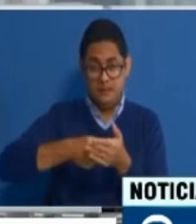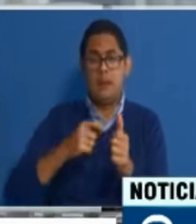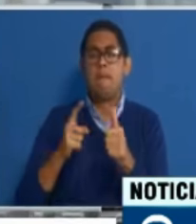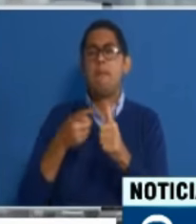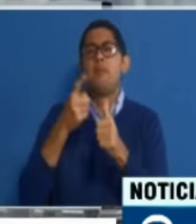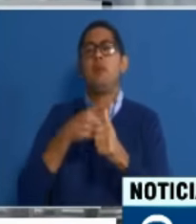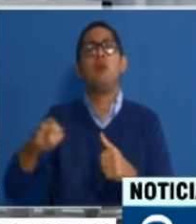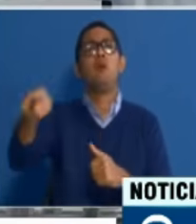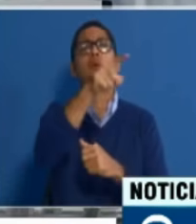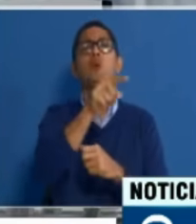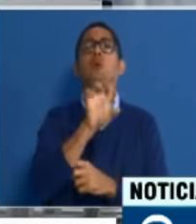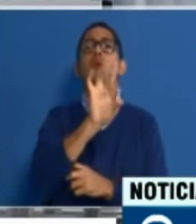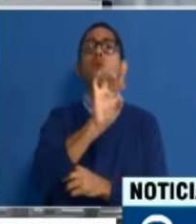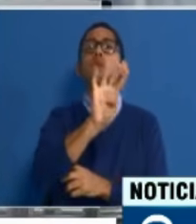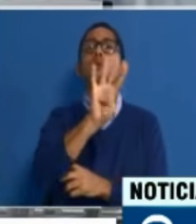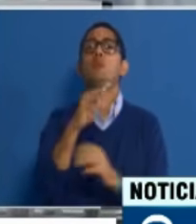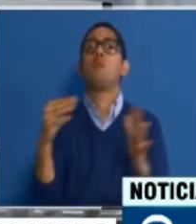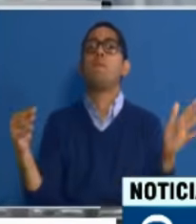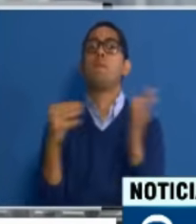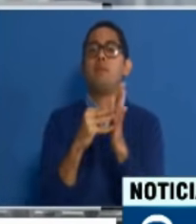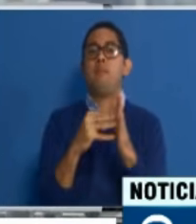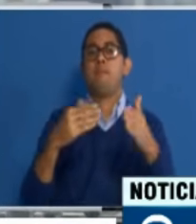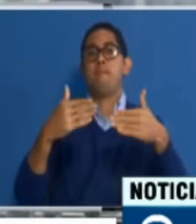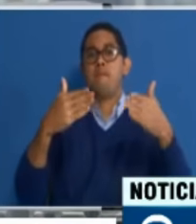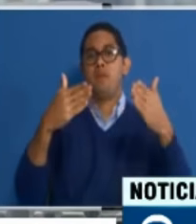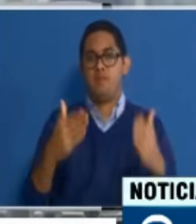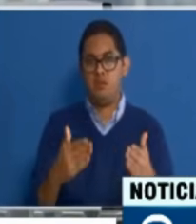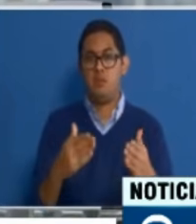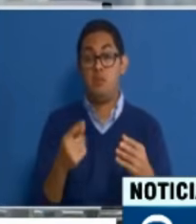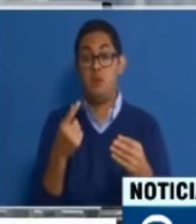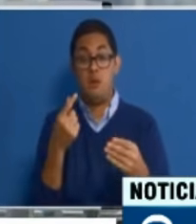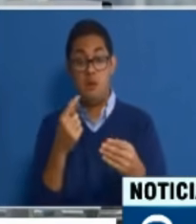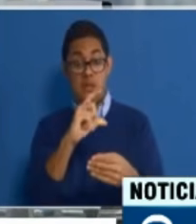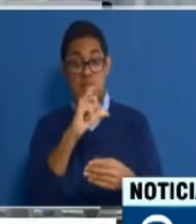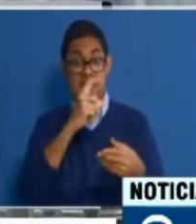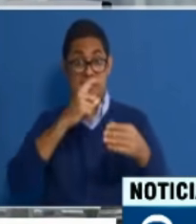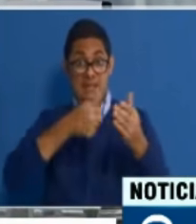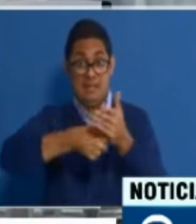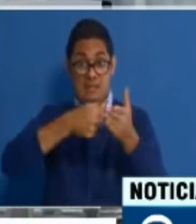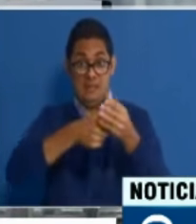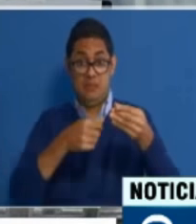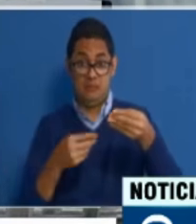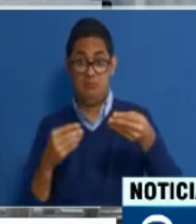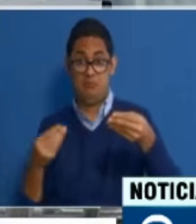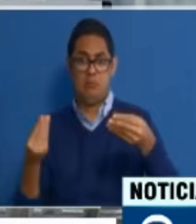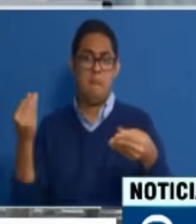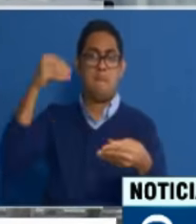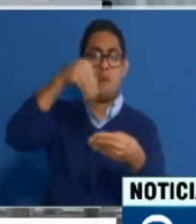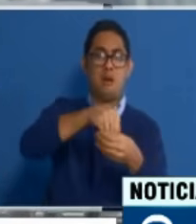panameños, quienes hoy reciben un monto total de